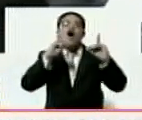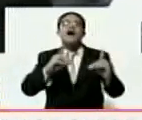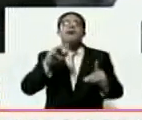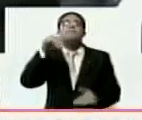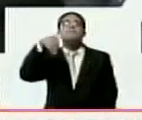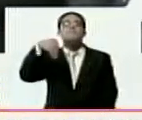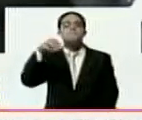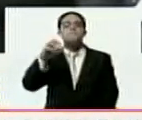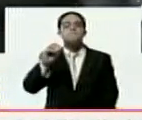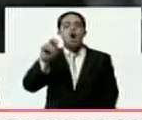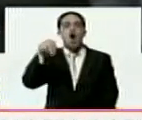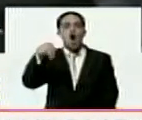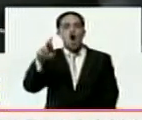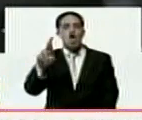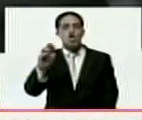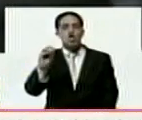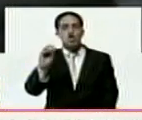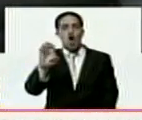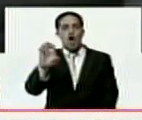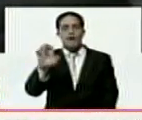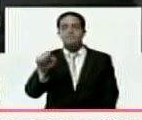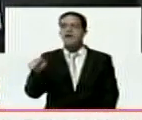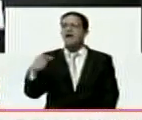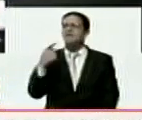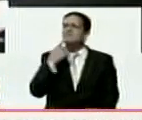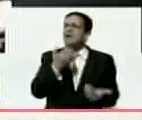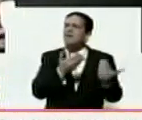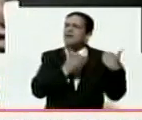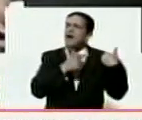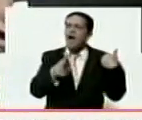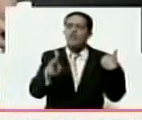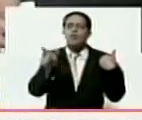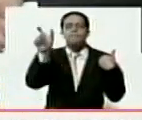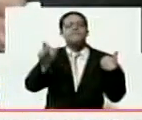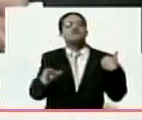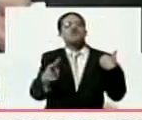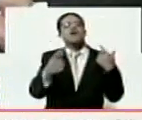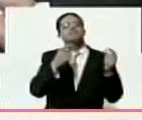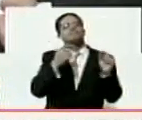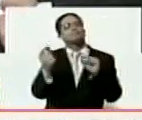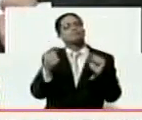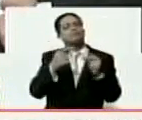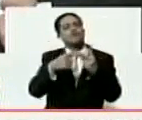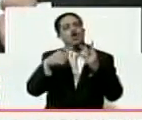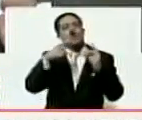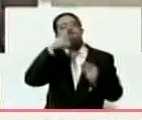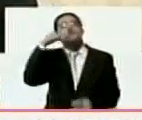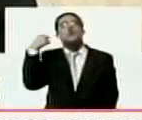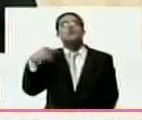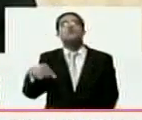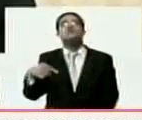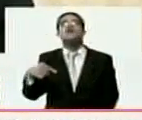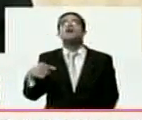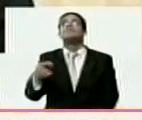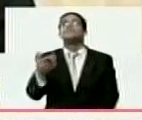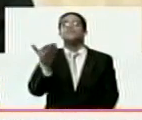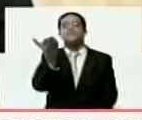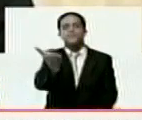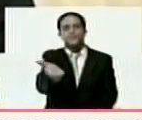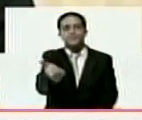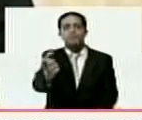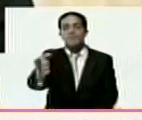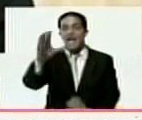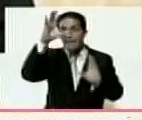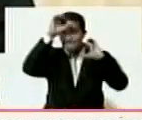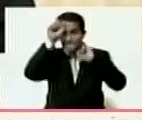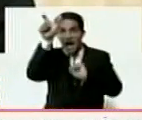aquí está el encargado de negocios de Rusia, está pronto por llegar el embajador, aquí está el